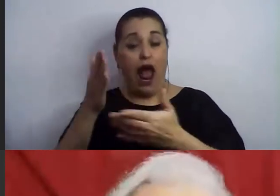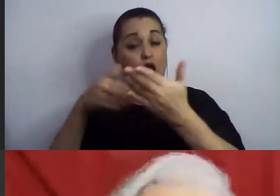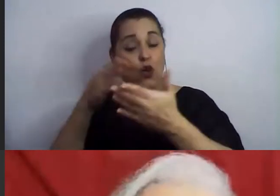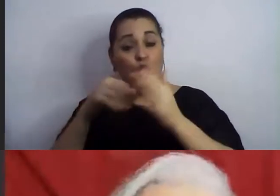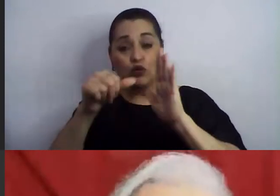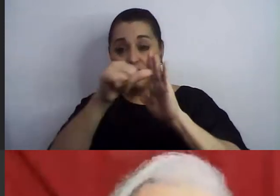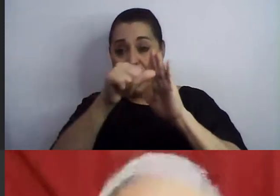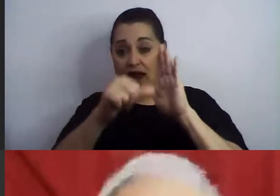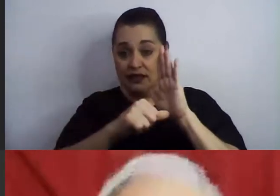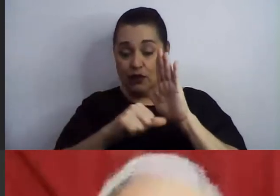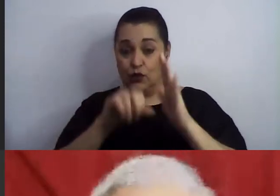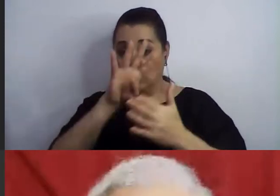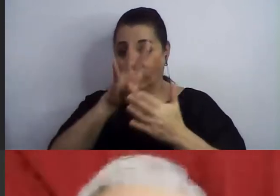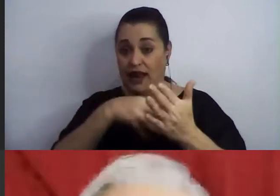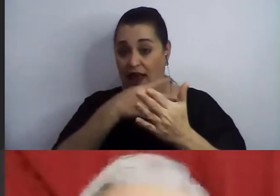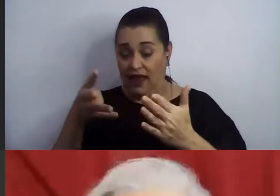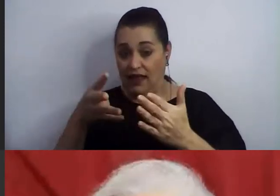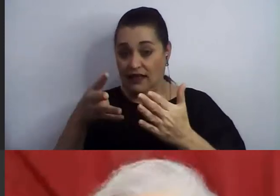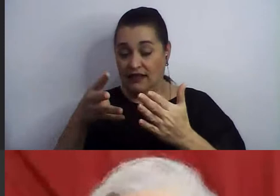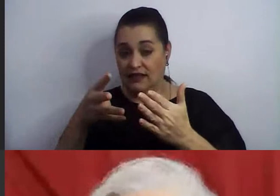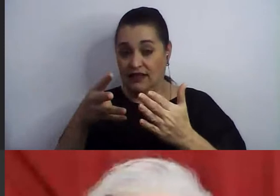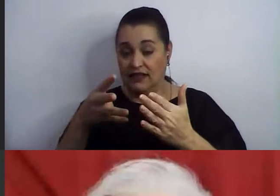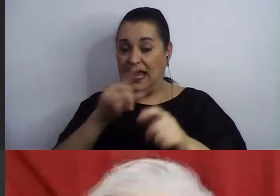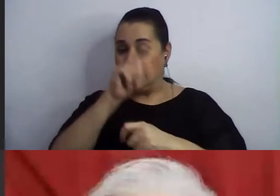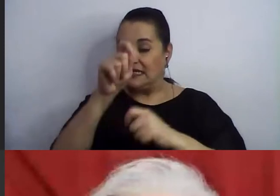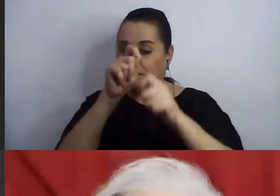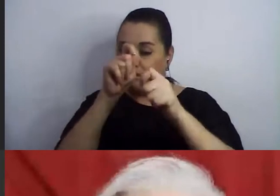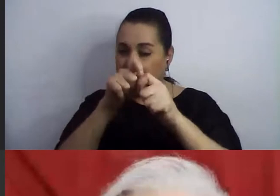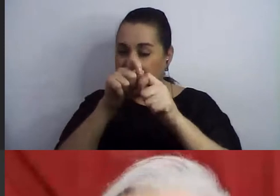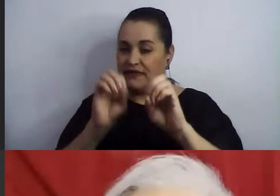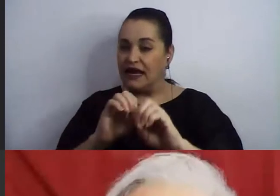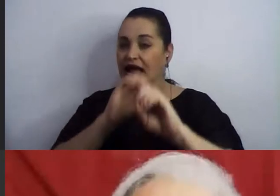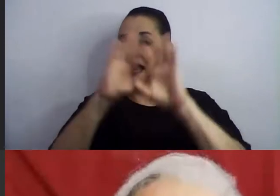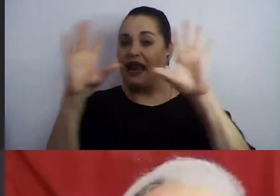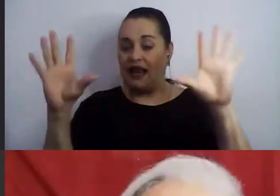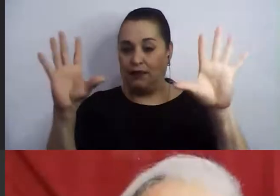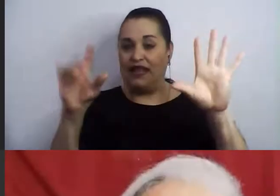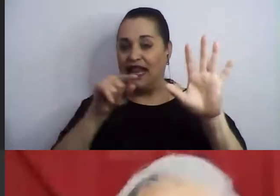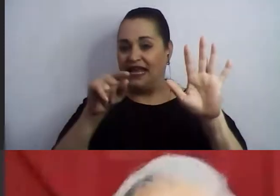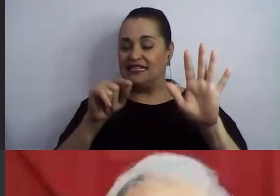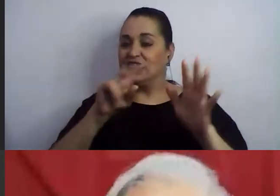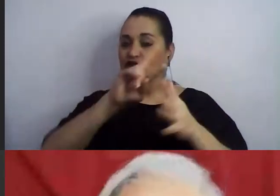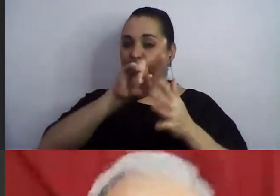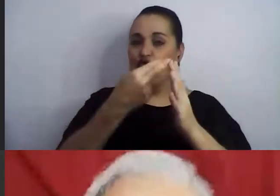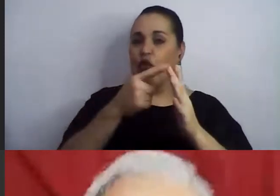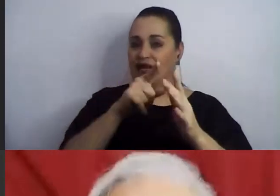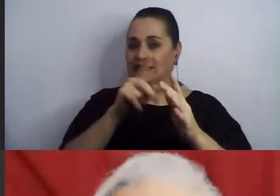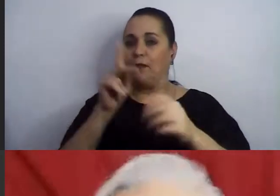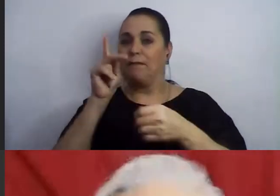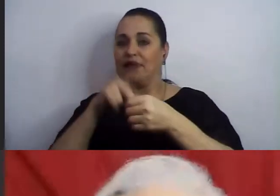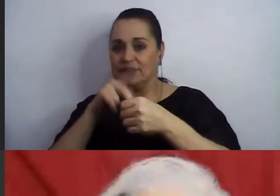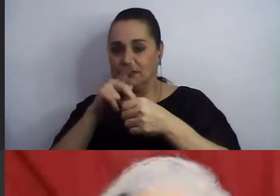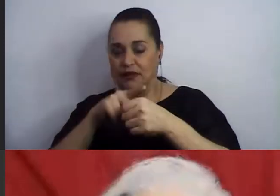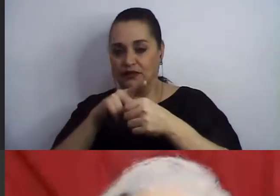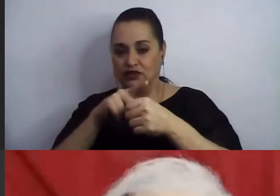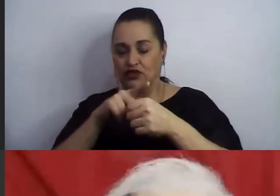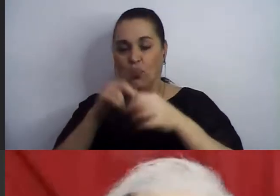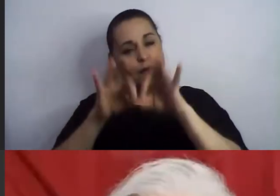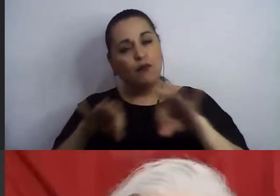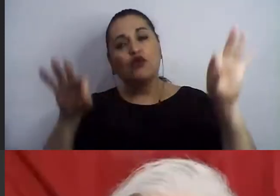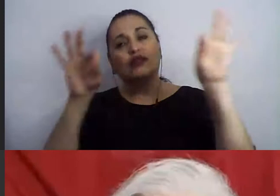artículos de la Agenda se especifica claramente ese papel y esa participación, la